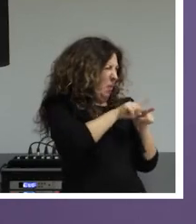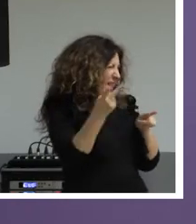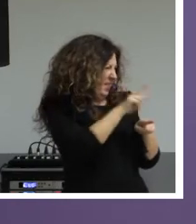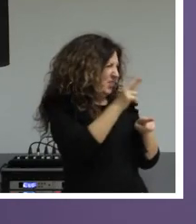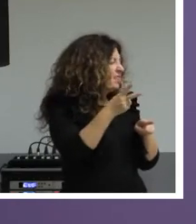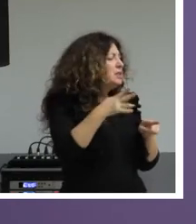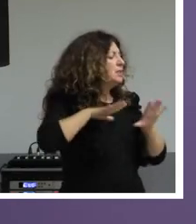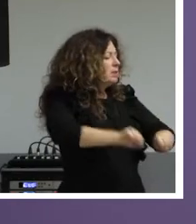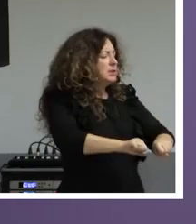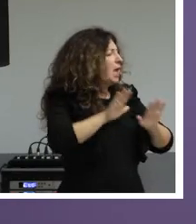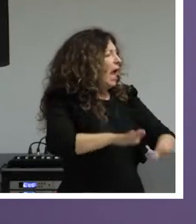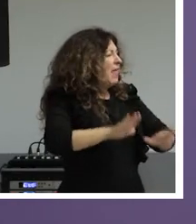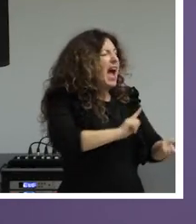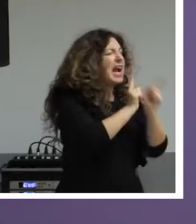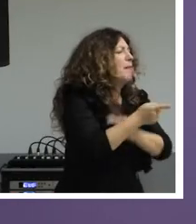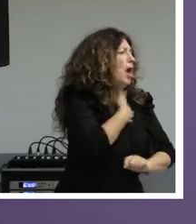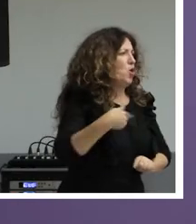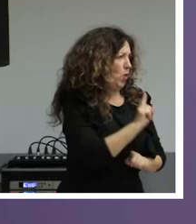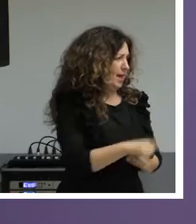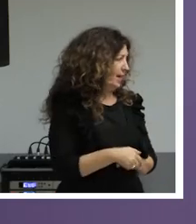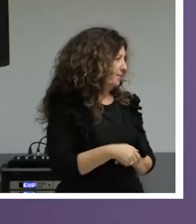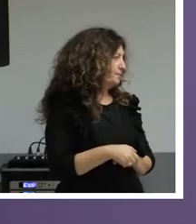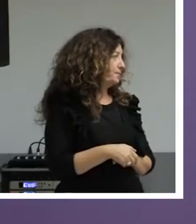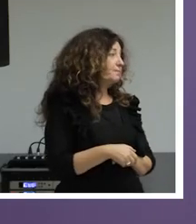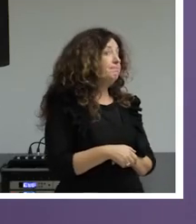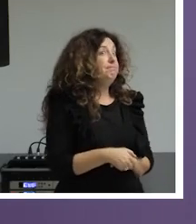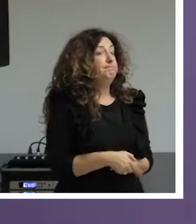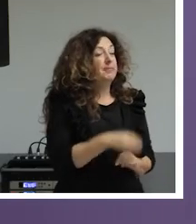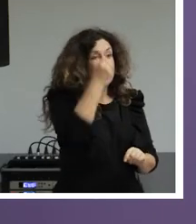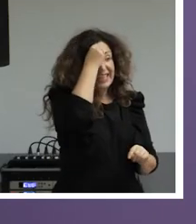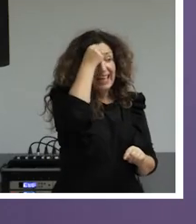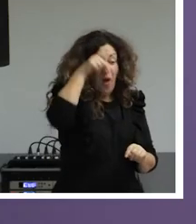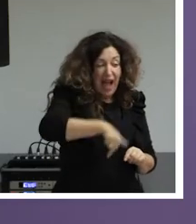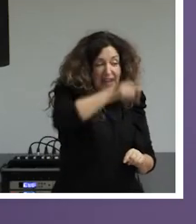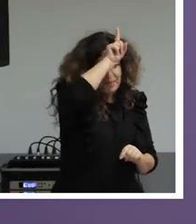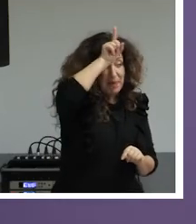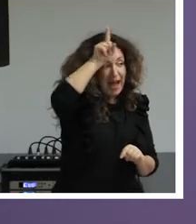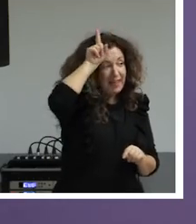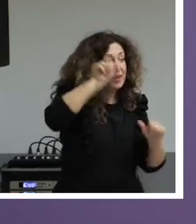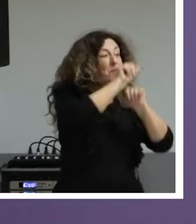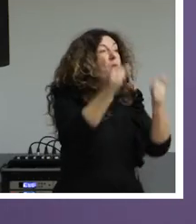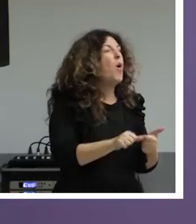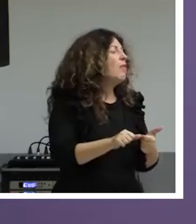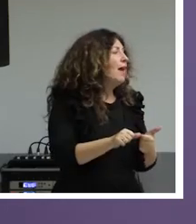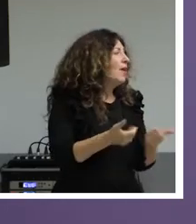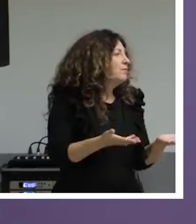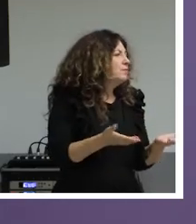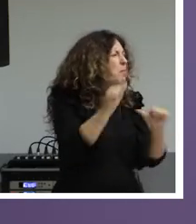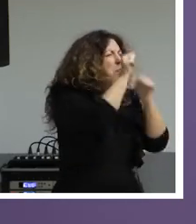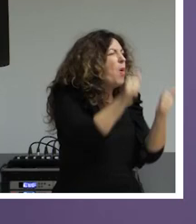Popular en la ciudad de Madrid incluso podríamos extrapolarlo al partido socialista en otros territorios no